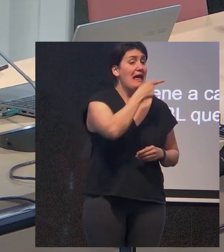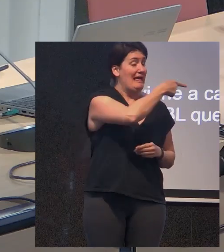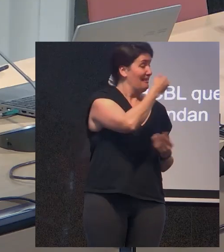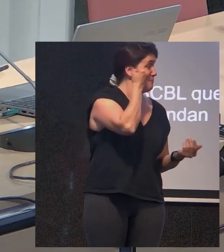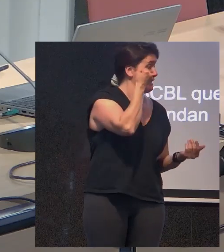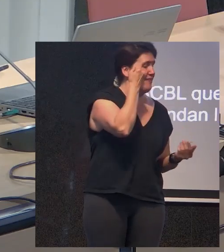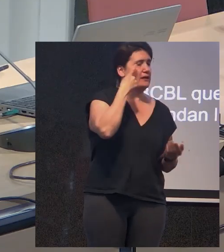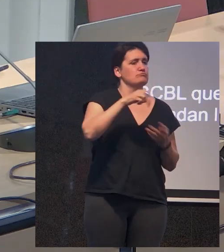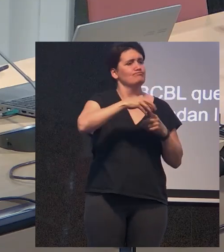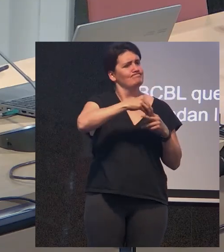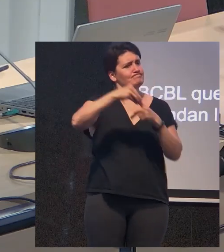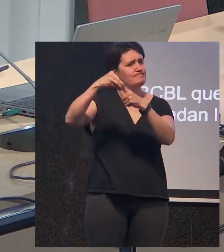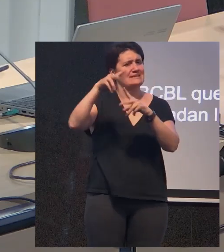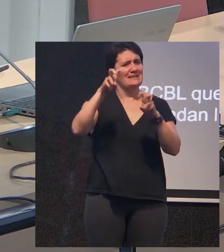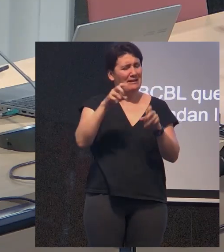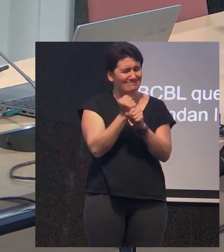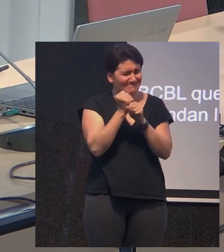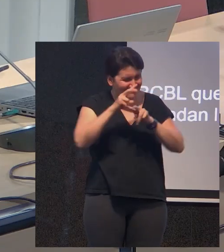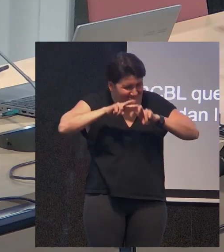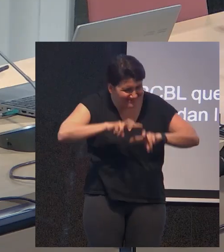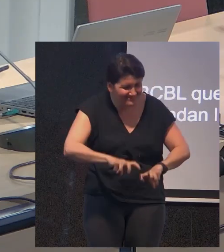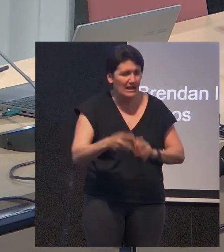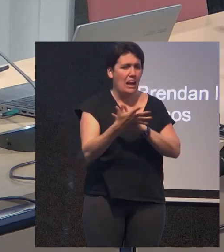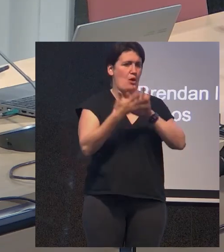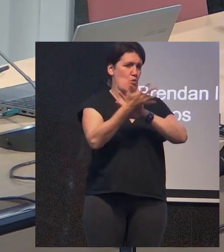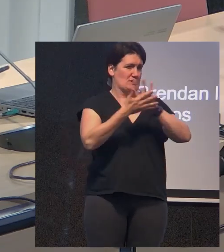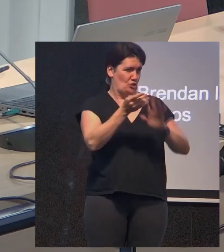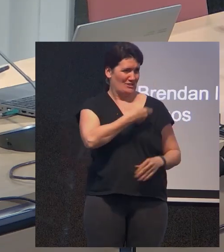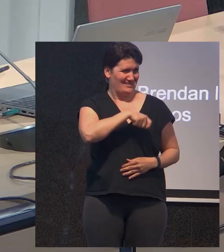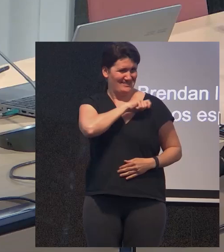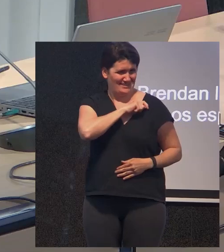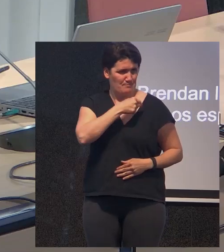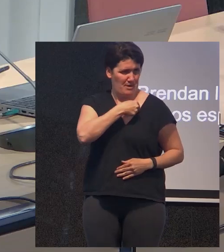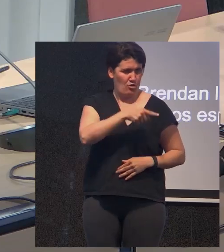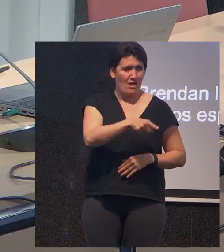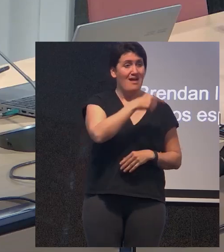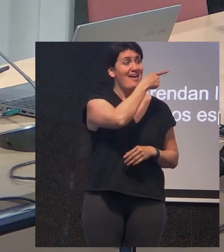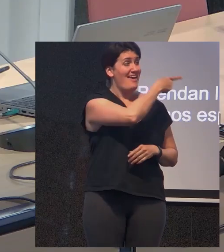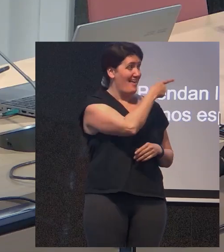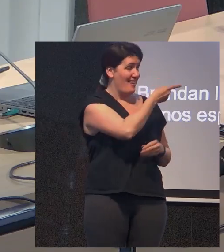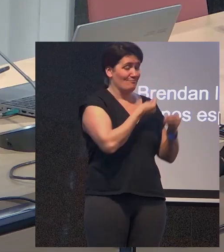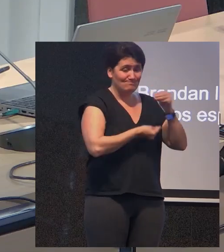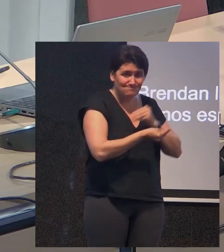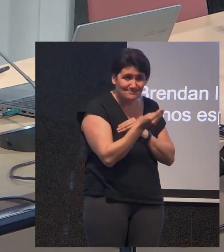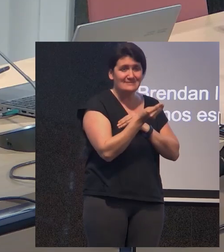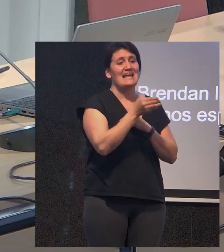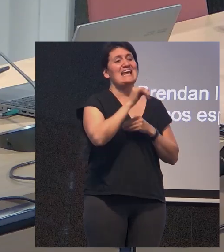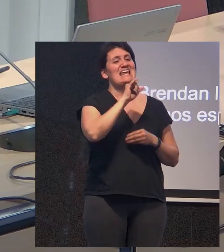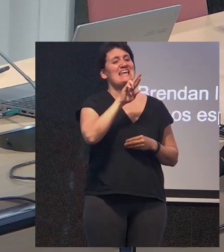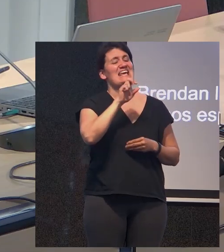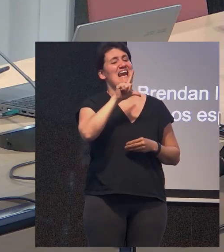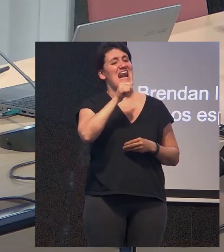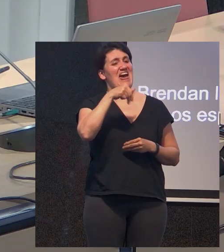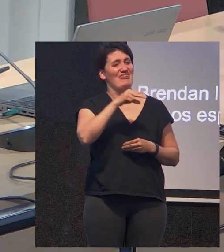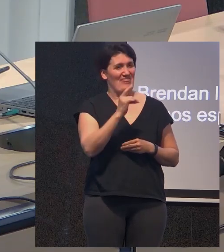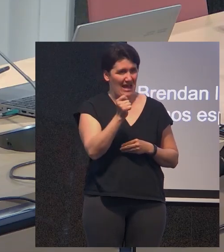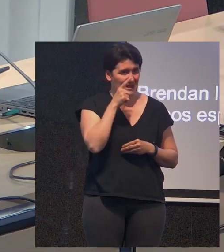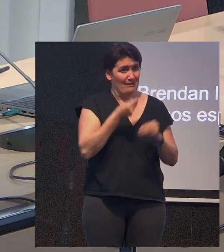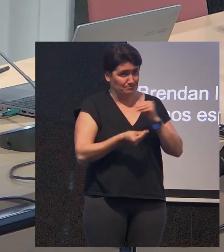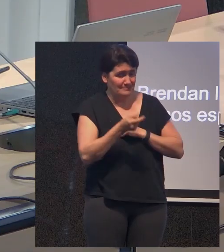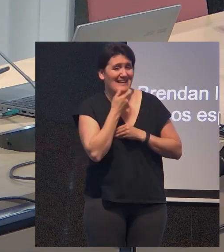lengua de signos española. Él es irlandés, nacido en Inglaterra, pero lleva más de media vida en